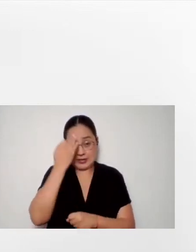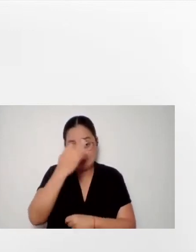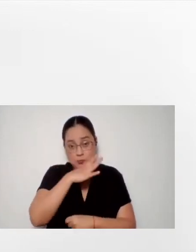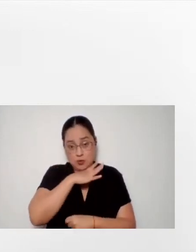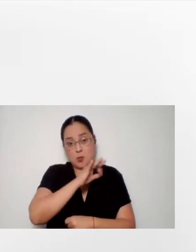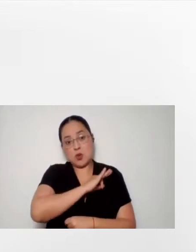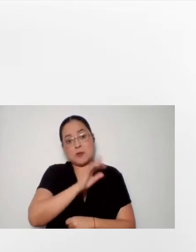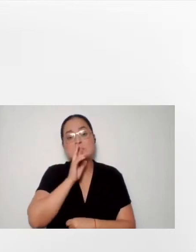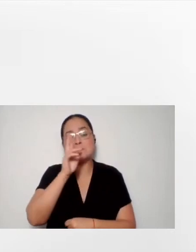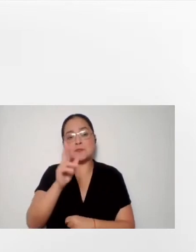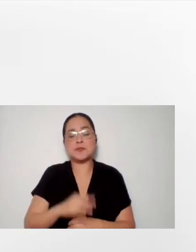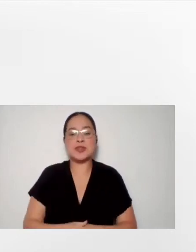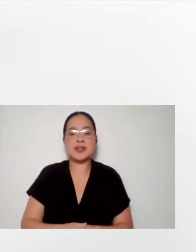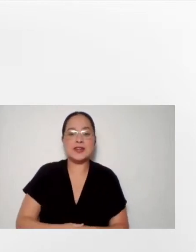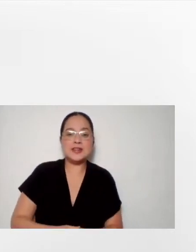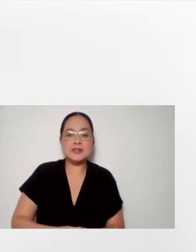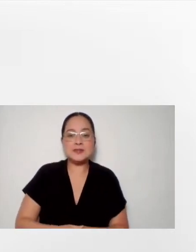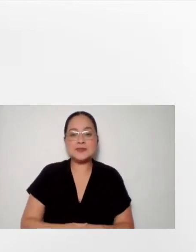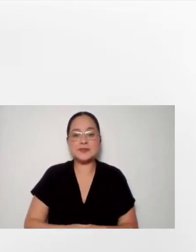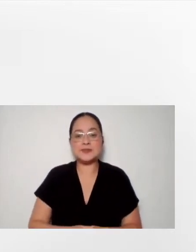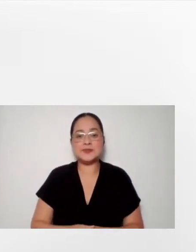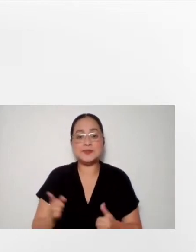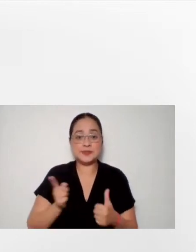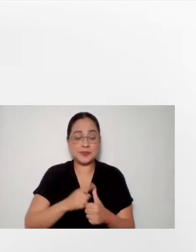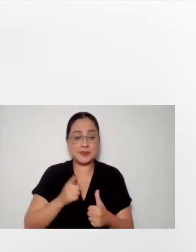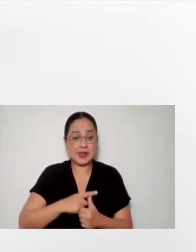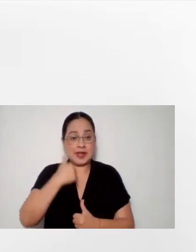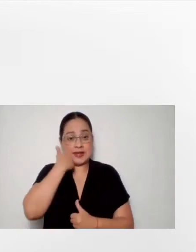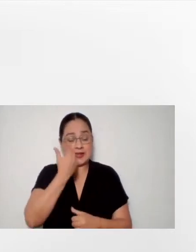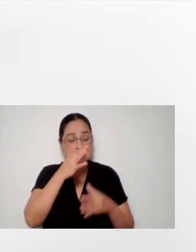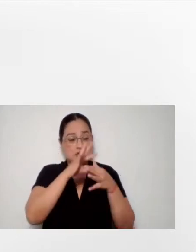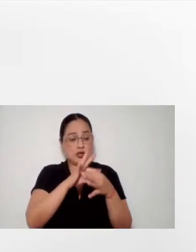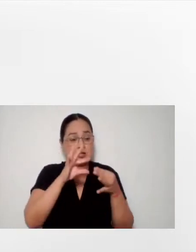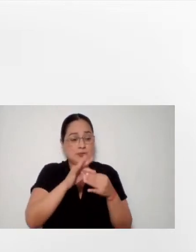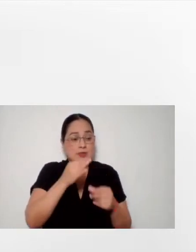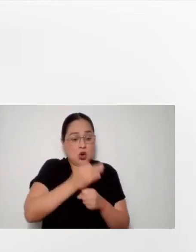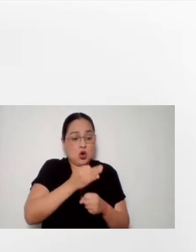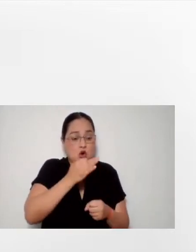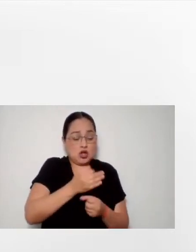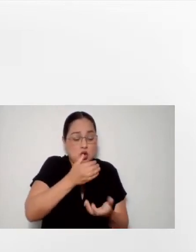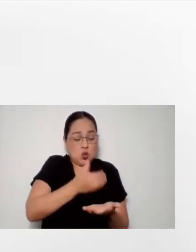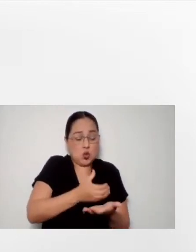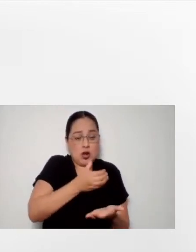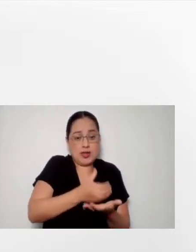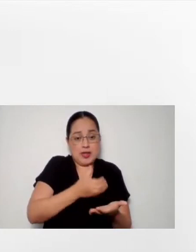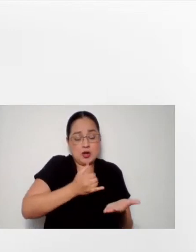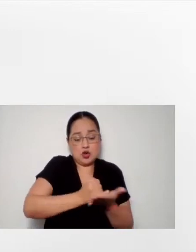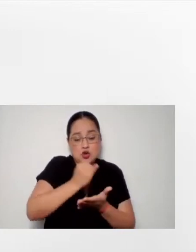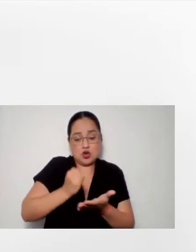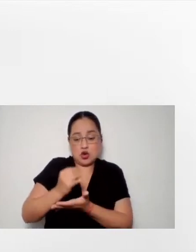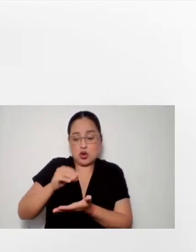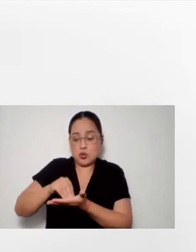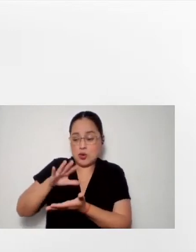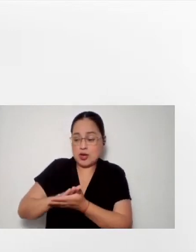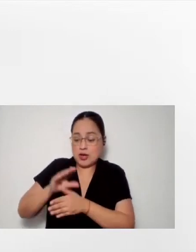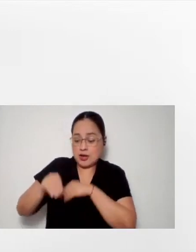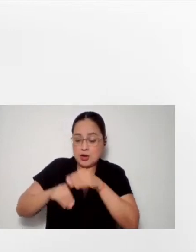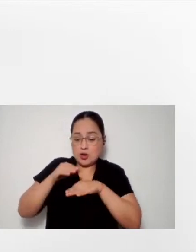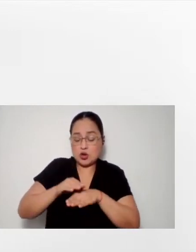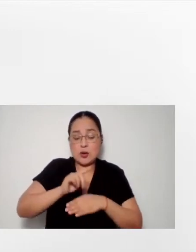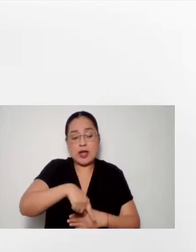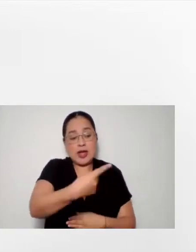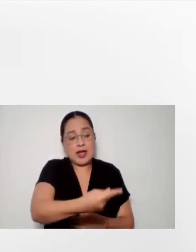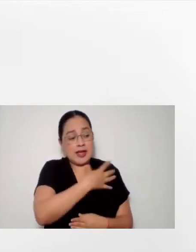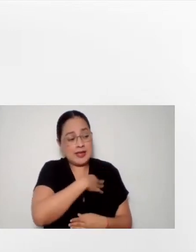Primero quiero hablarles sobre el cuaderno de alimentos entre ascendientes y descendientes